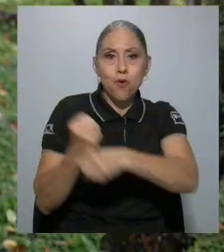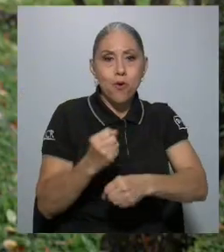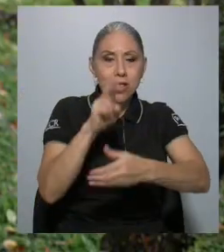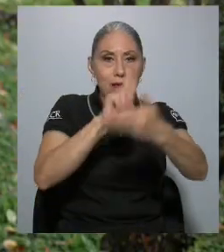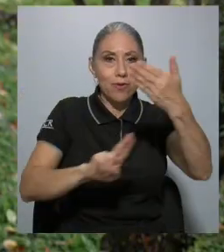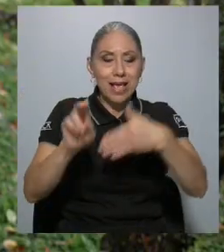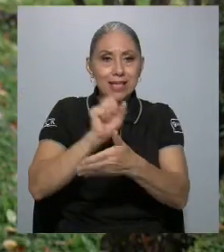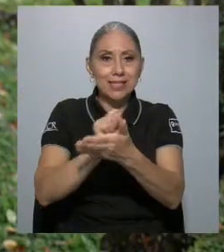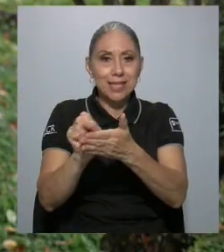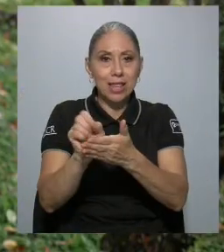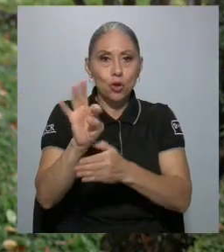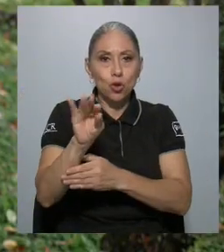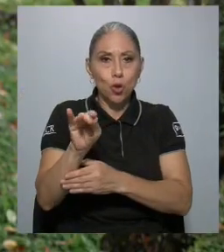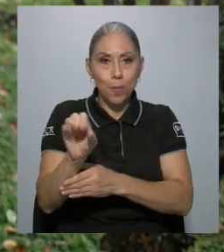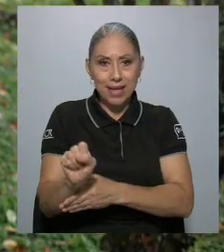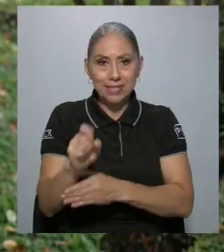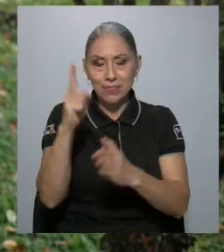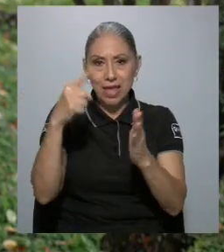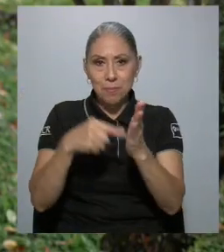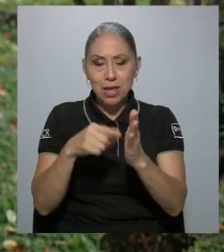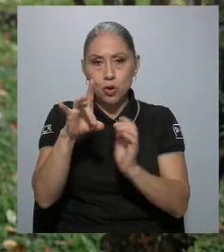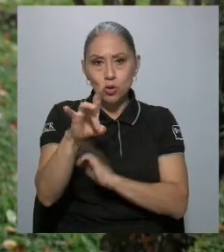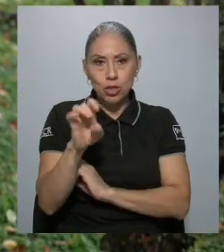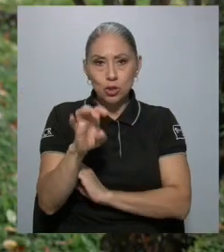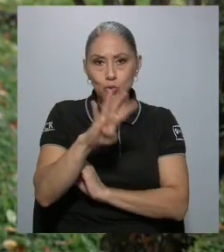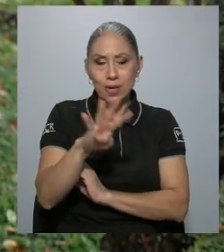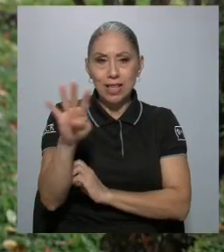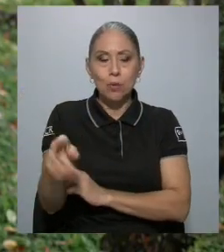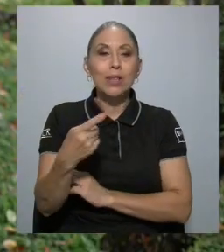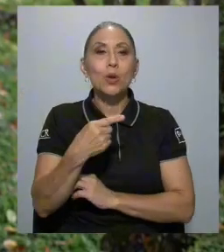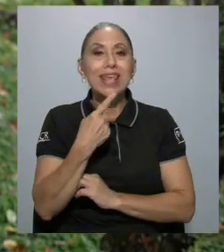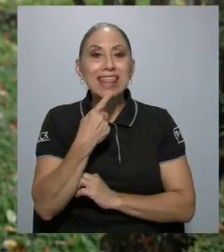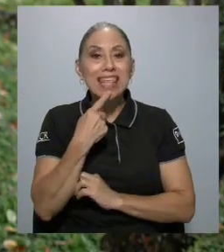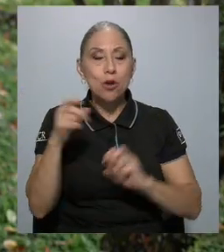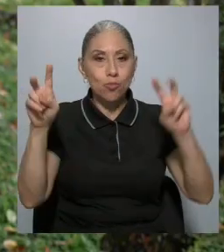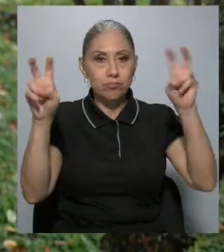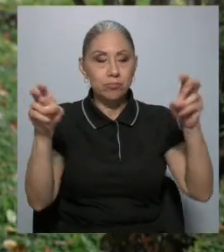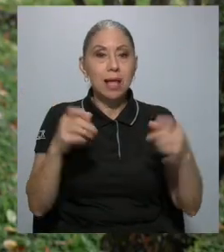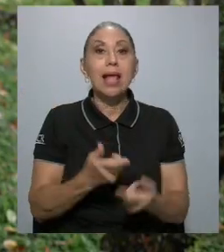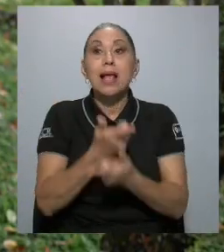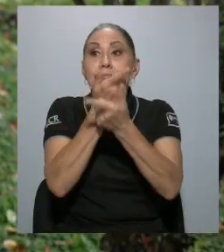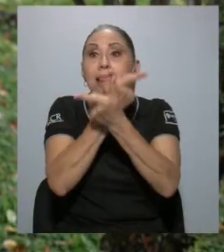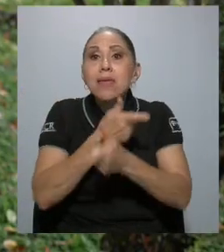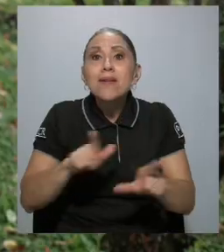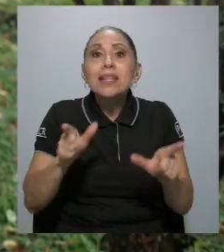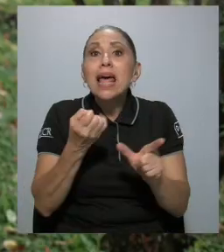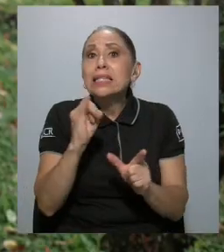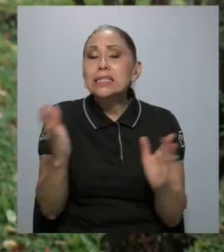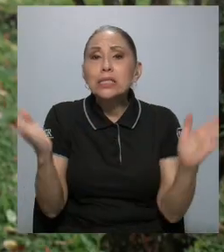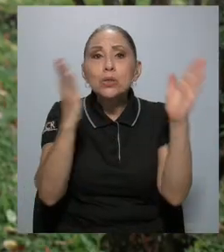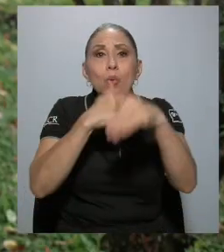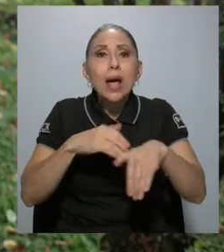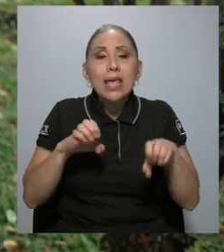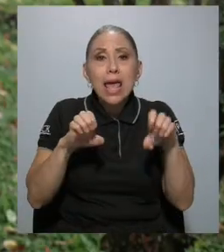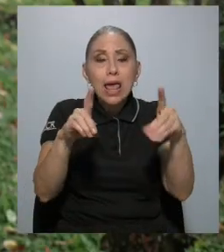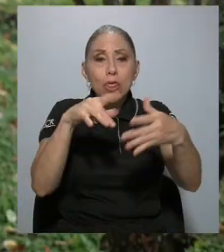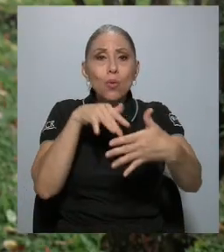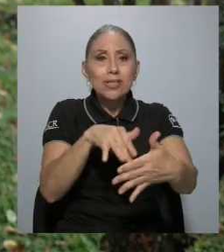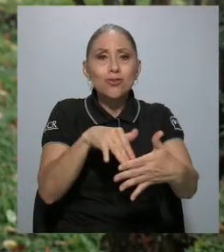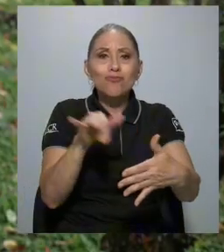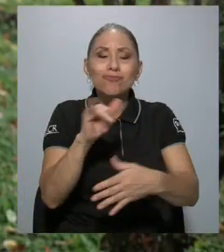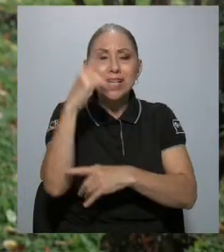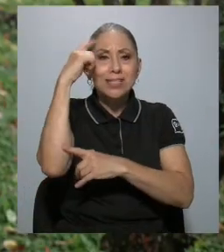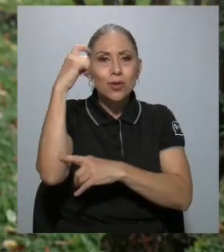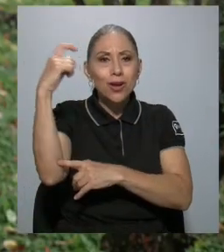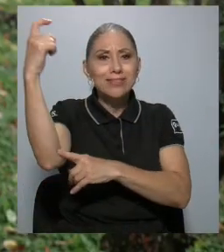de la Universidad de Santo Tomás en 1844 y dijo: la libertad sin educación es